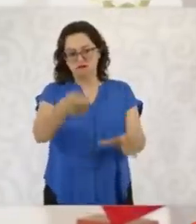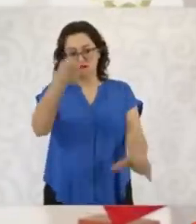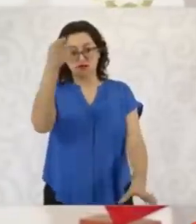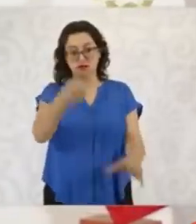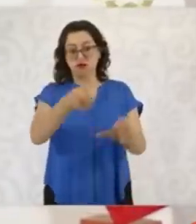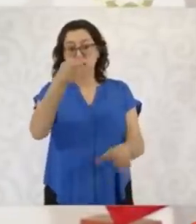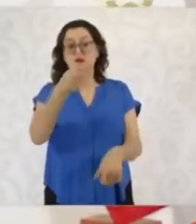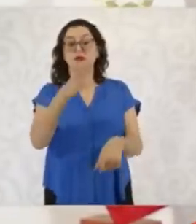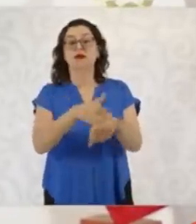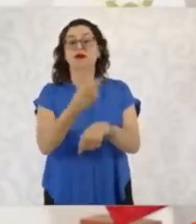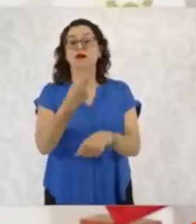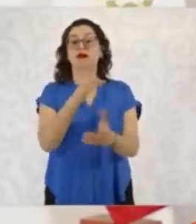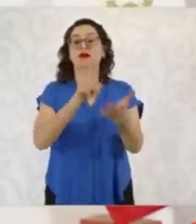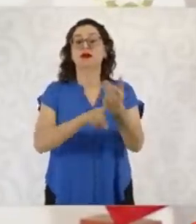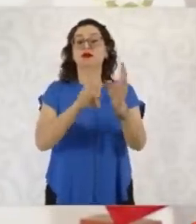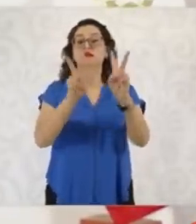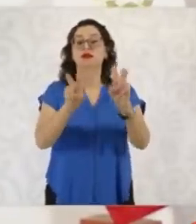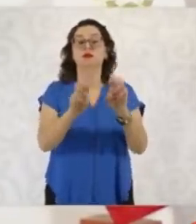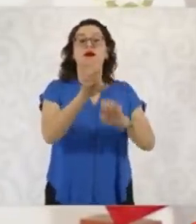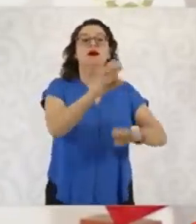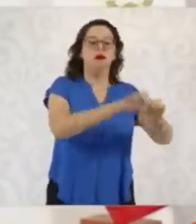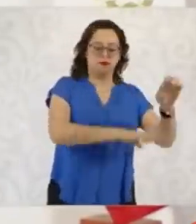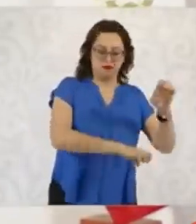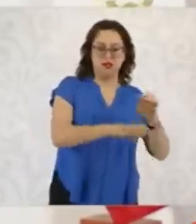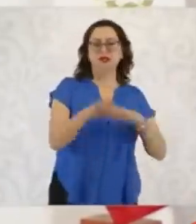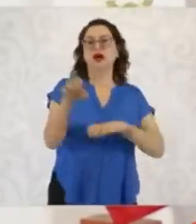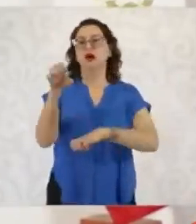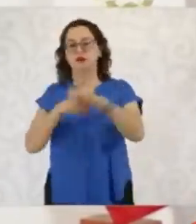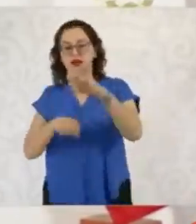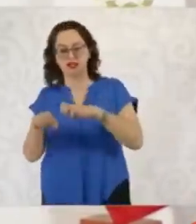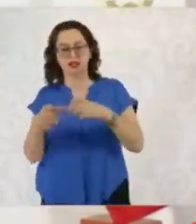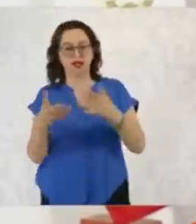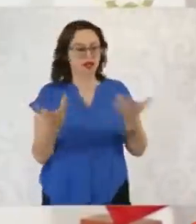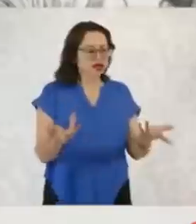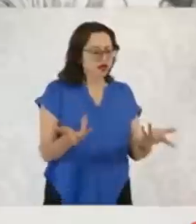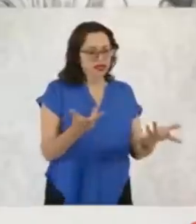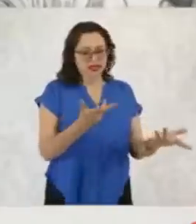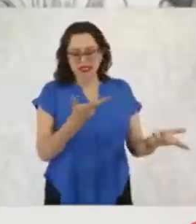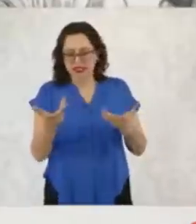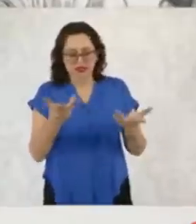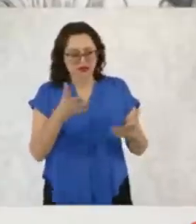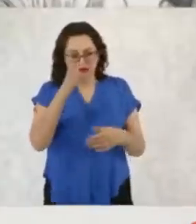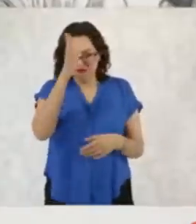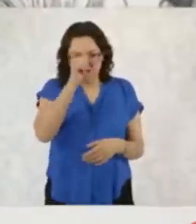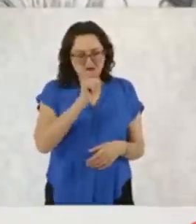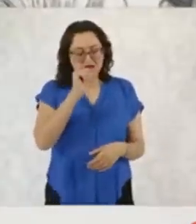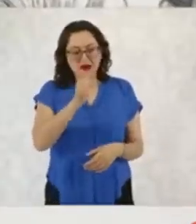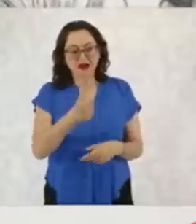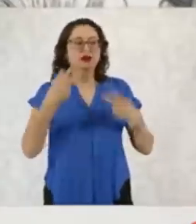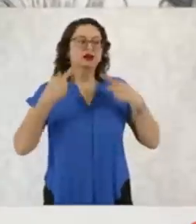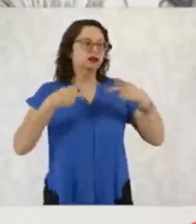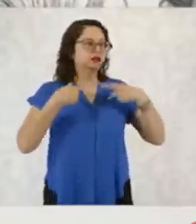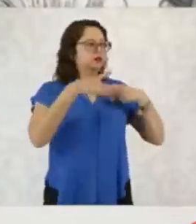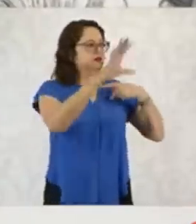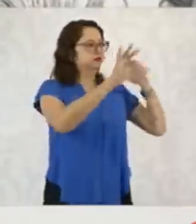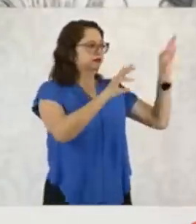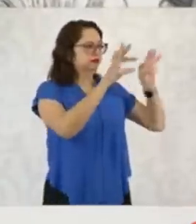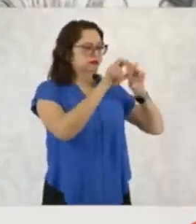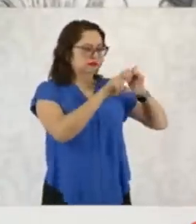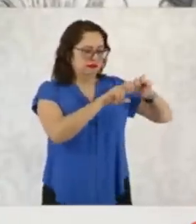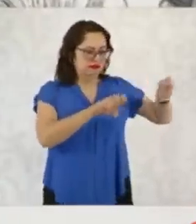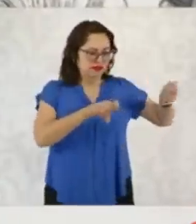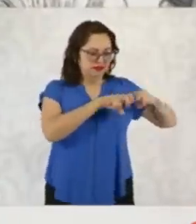empresas o a través de convocar al jurado y que el jurado dicte un veredicto y la juez una